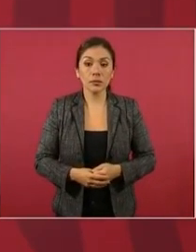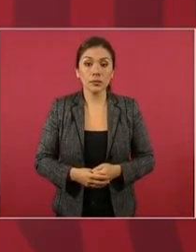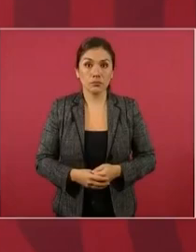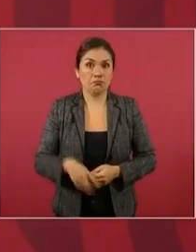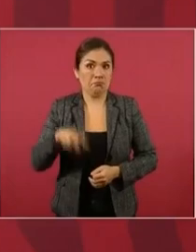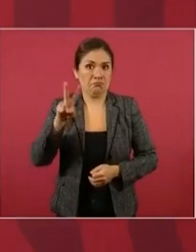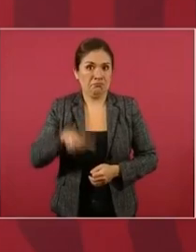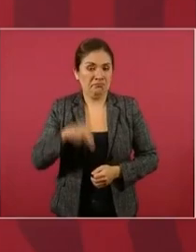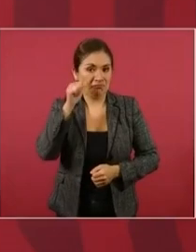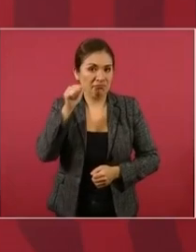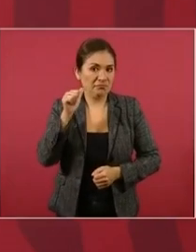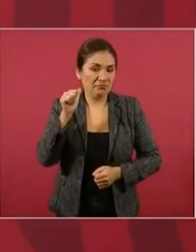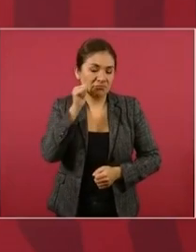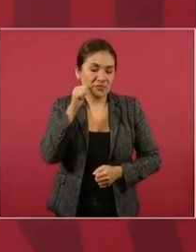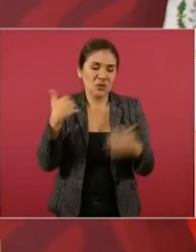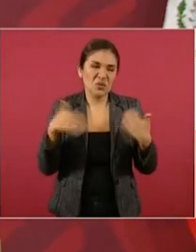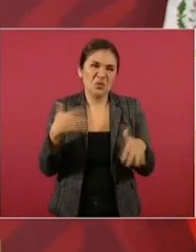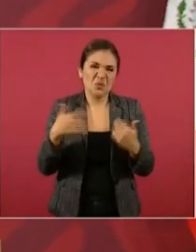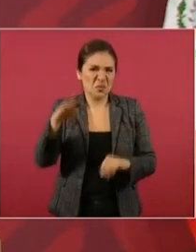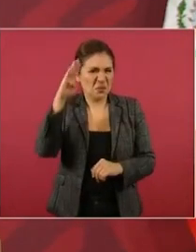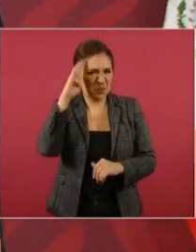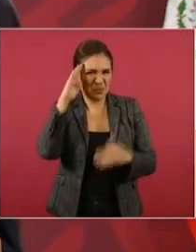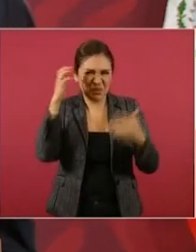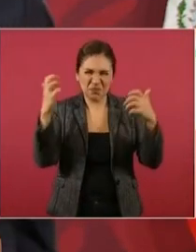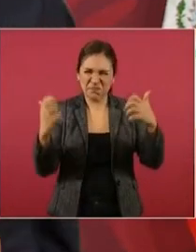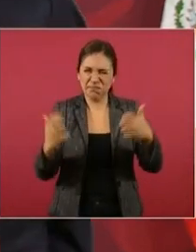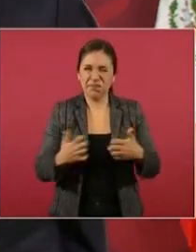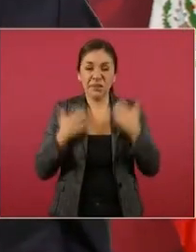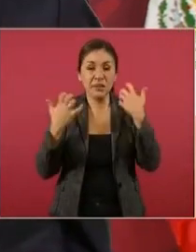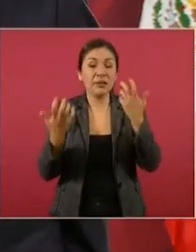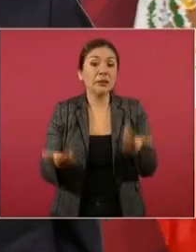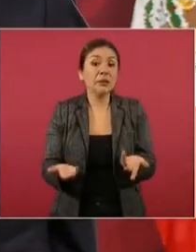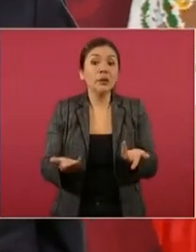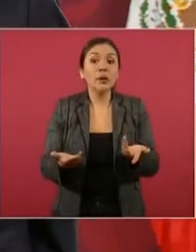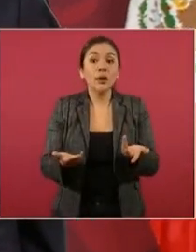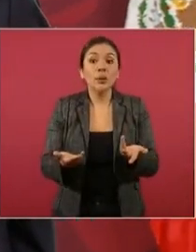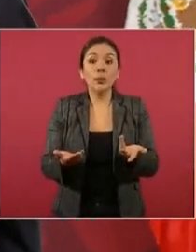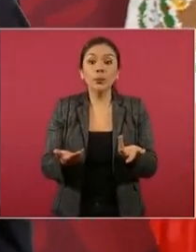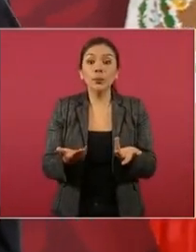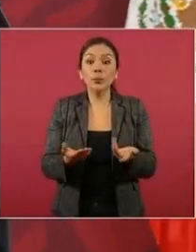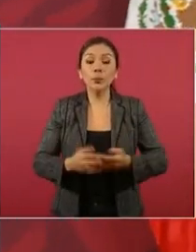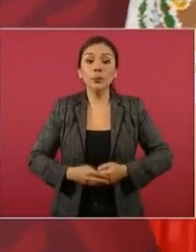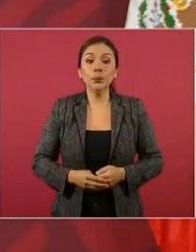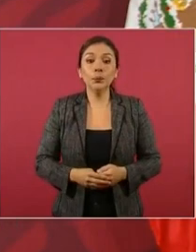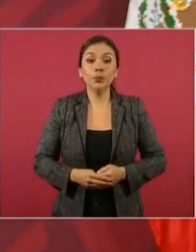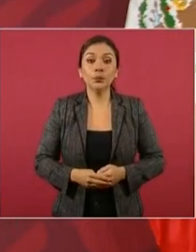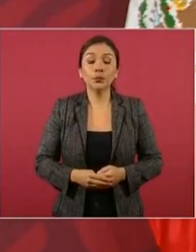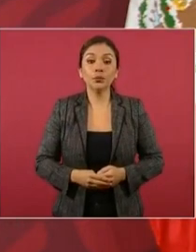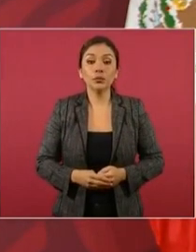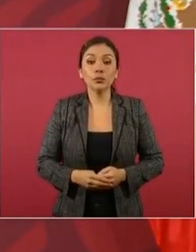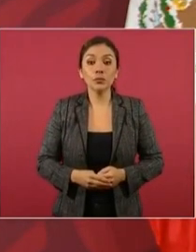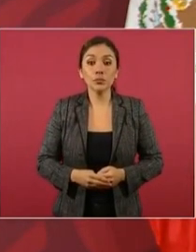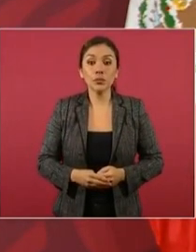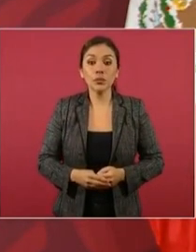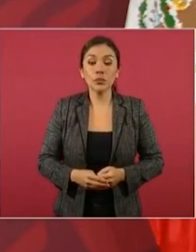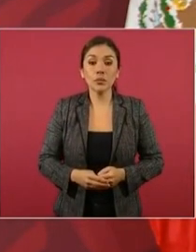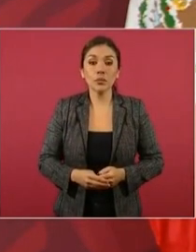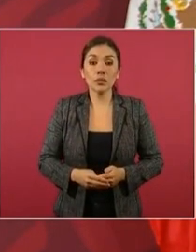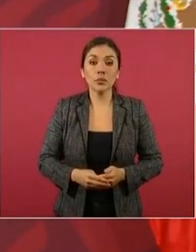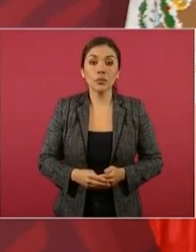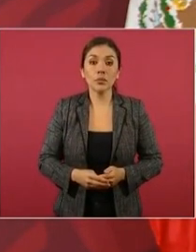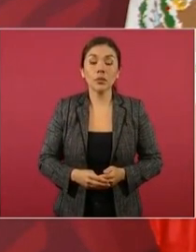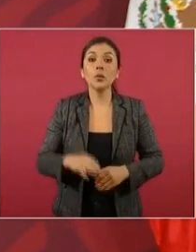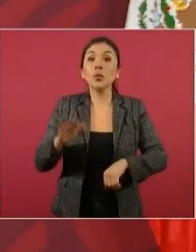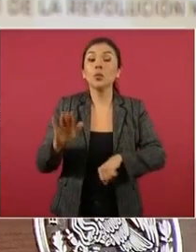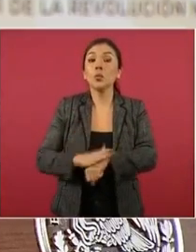como lo hizo, pues tampoco era el camino correcto, ¿no? Yo creo que cualquier persona por un trabajo, y en un trabajo más como dirigente de